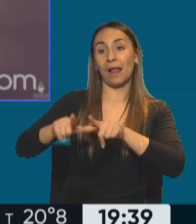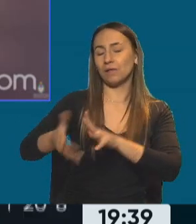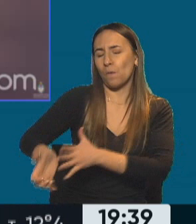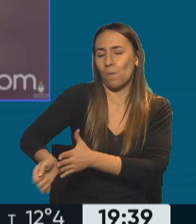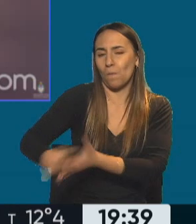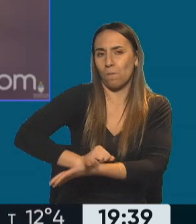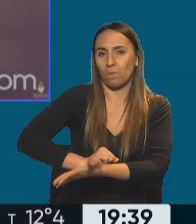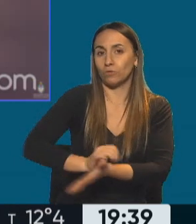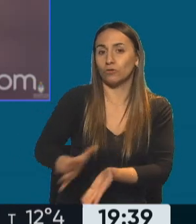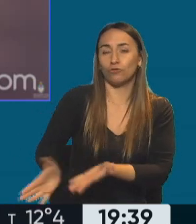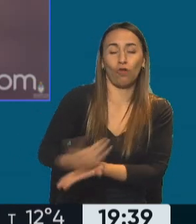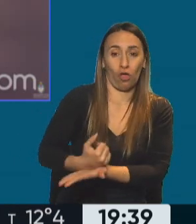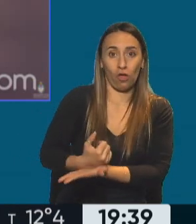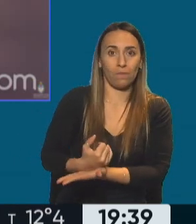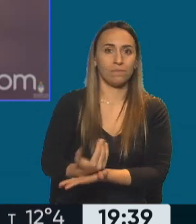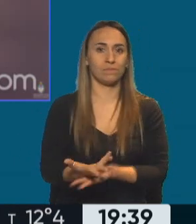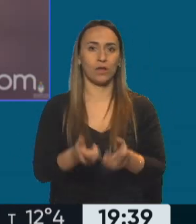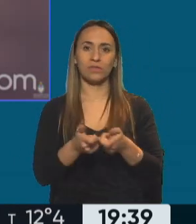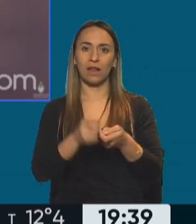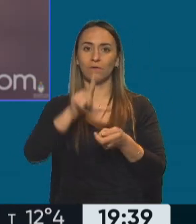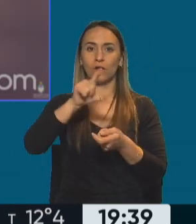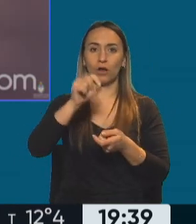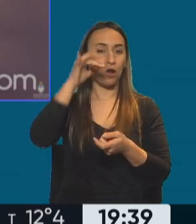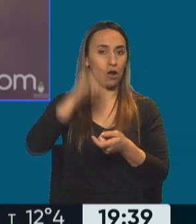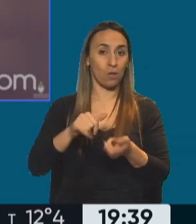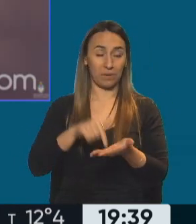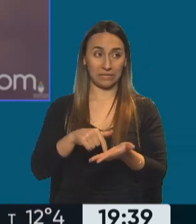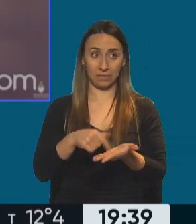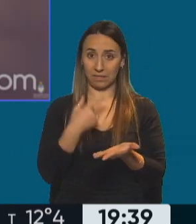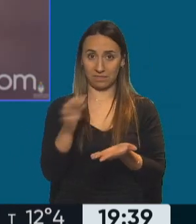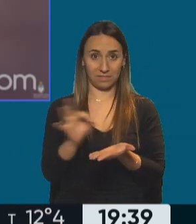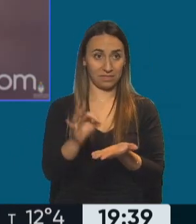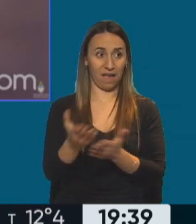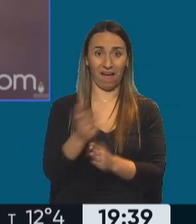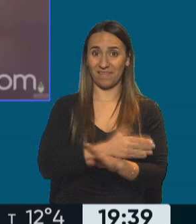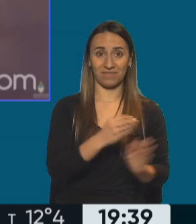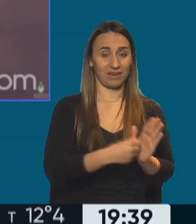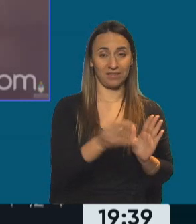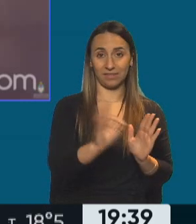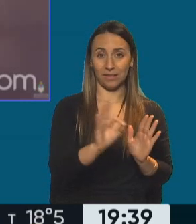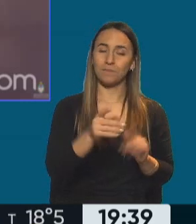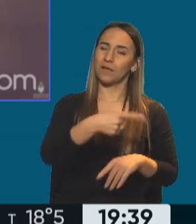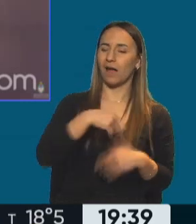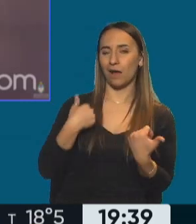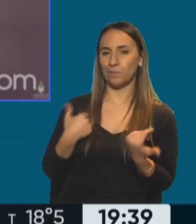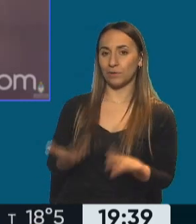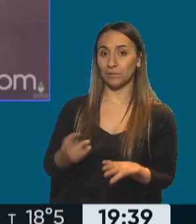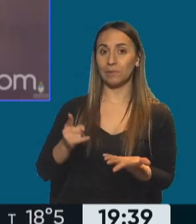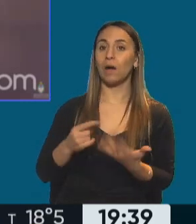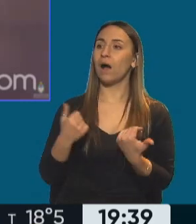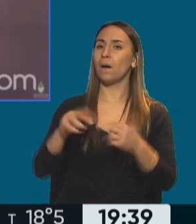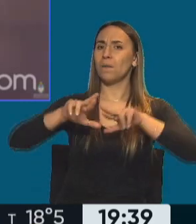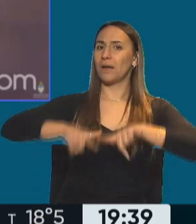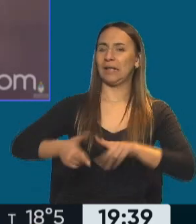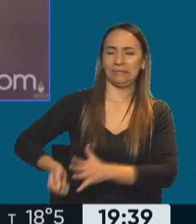En ningún momento del teléfono de López aparece esa mención, pero ellos utilizaron ese supuesto Plan Limpia en